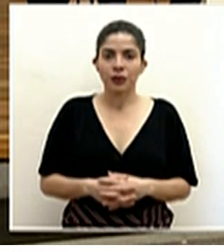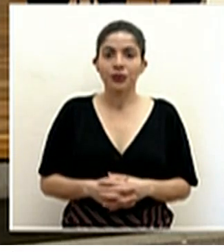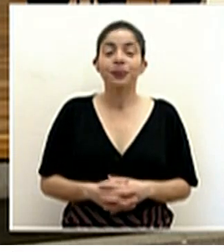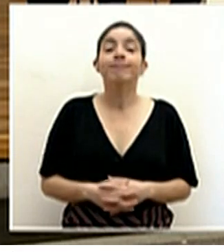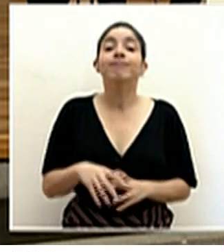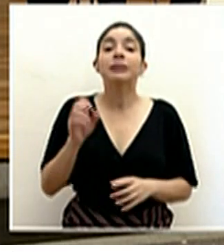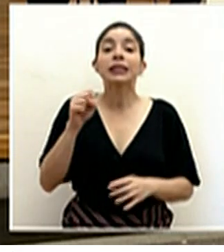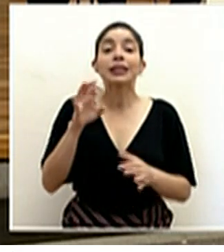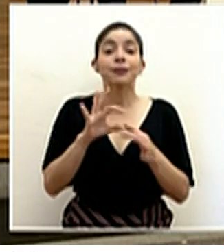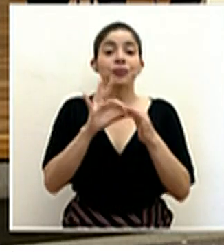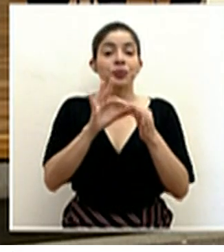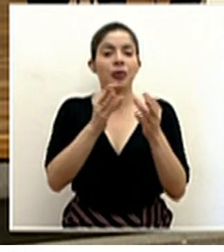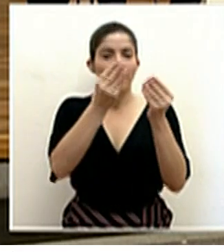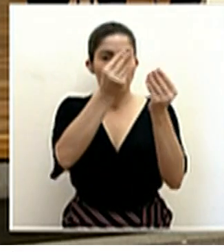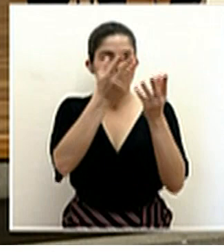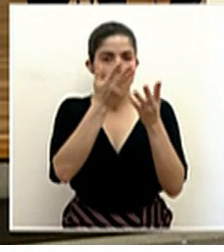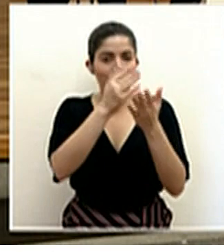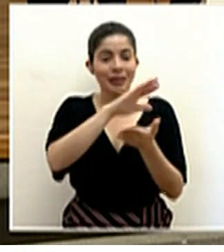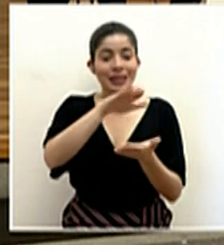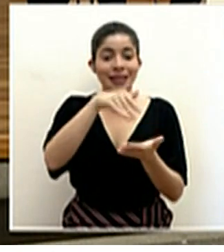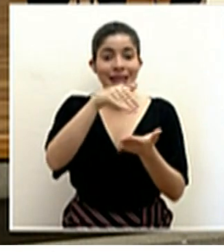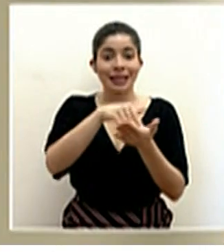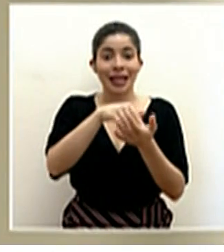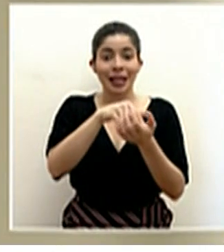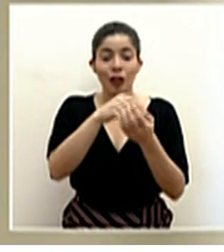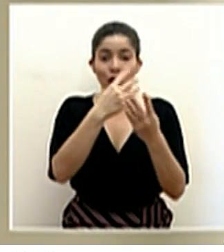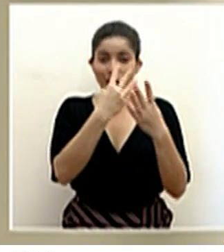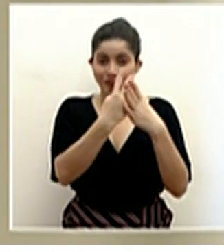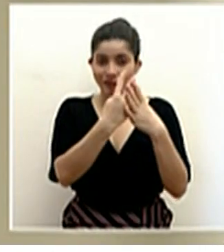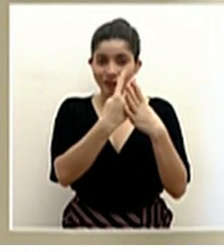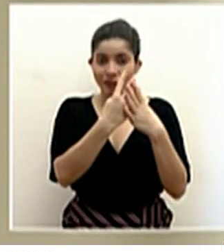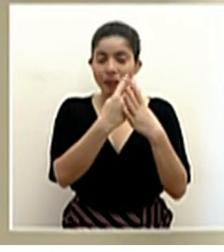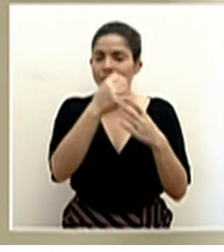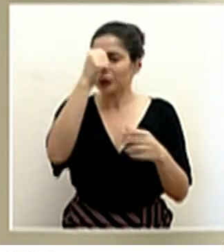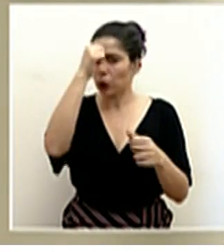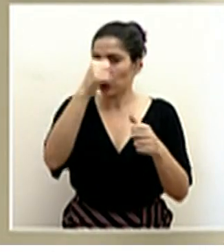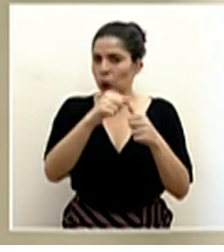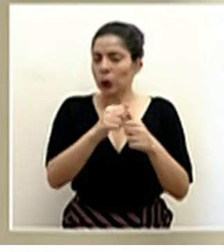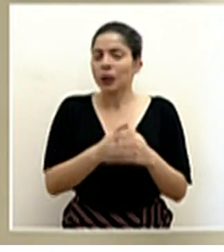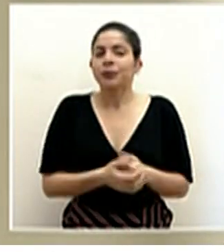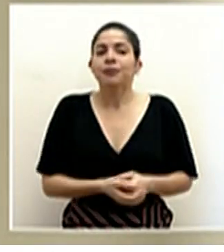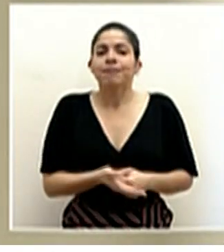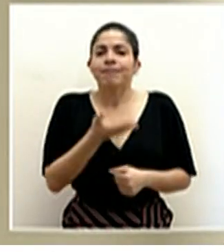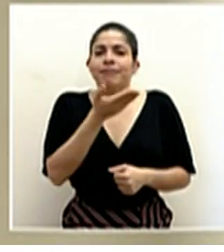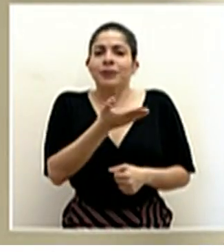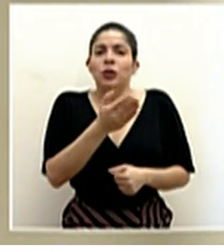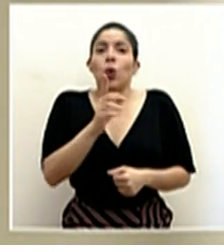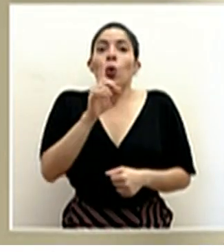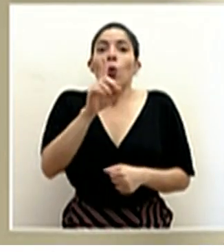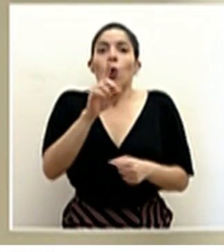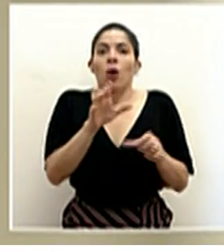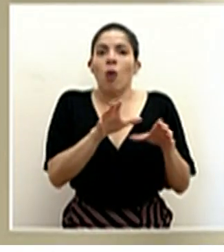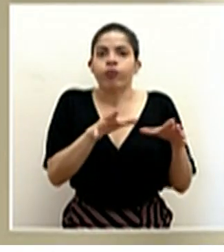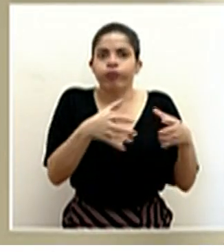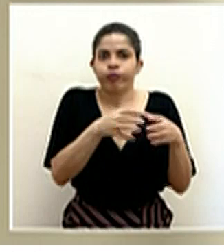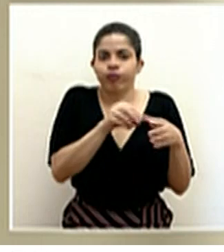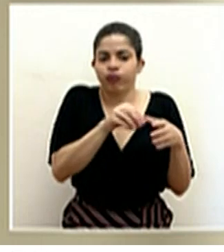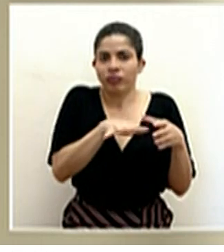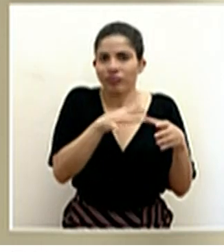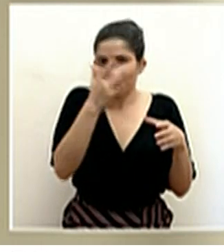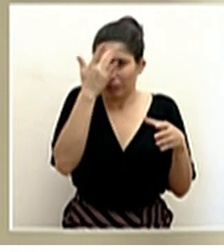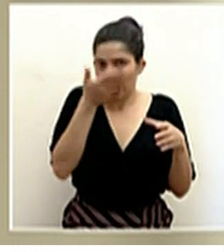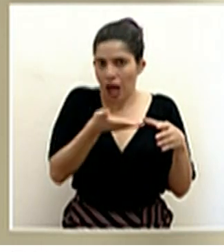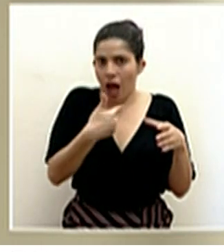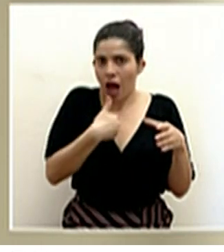Sí, con respecto a los datos del centro de aprehensión, recordemos que es uno de los clusters que hemos